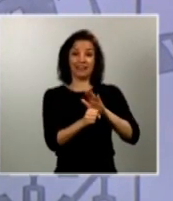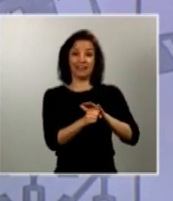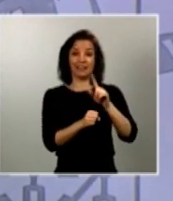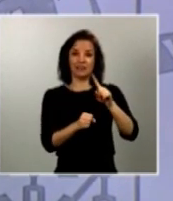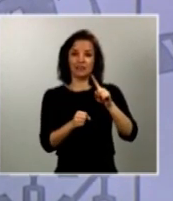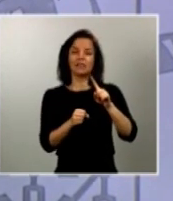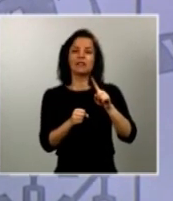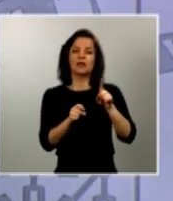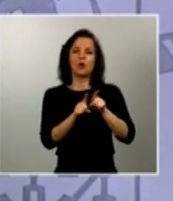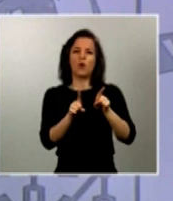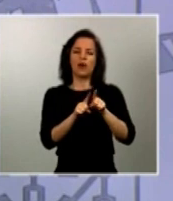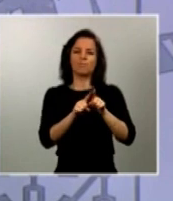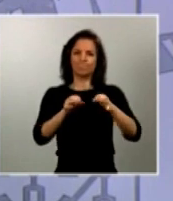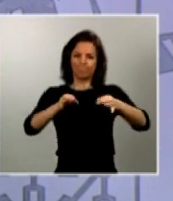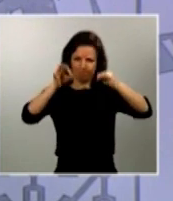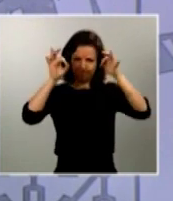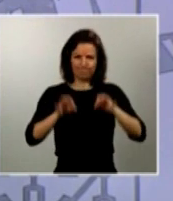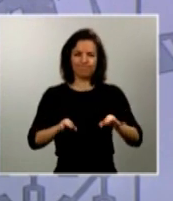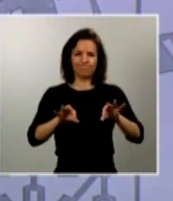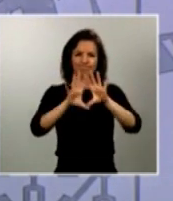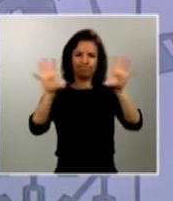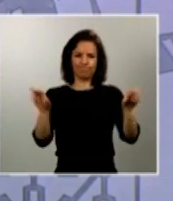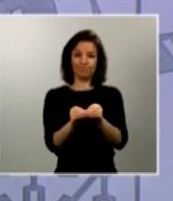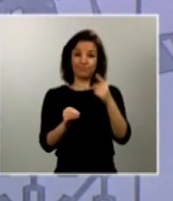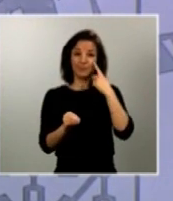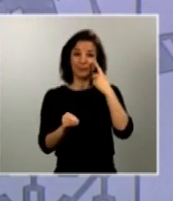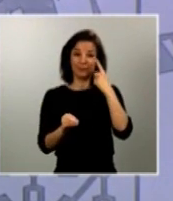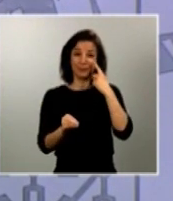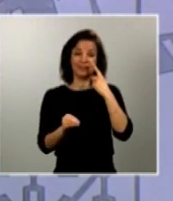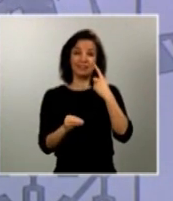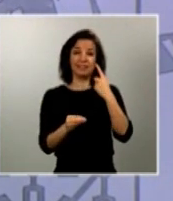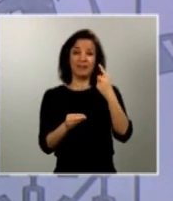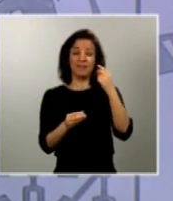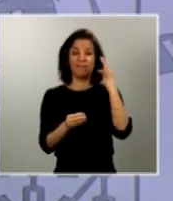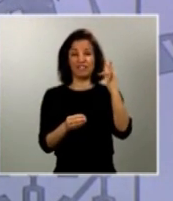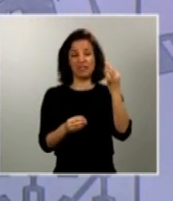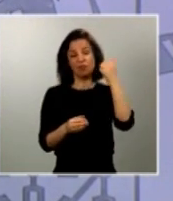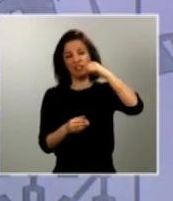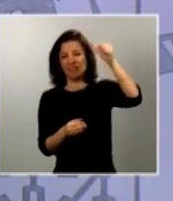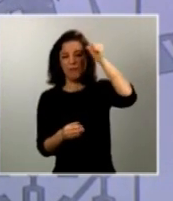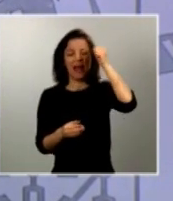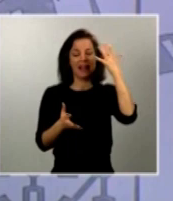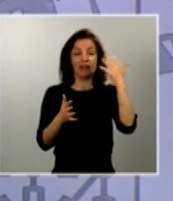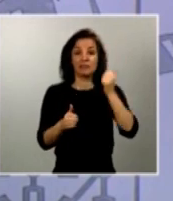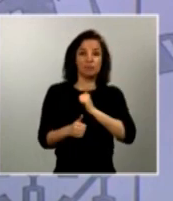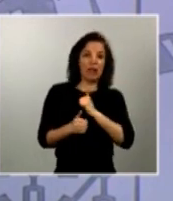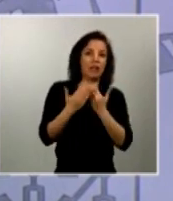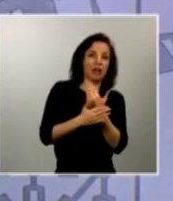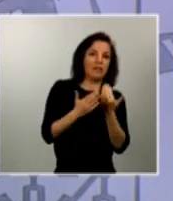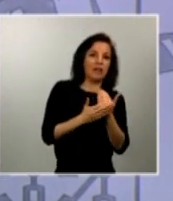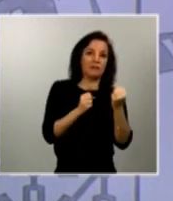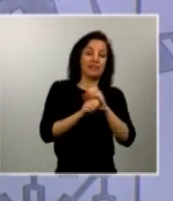que habitualmente vemos en los sesgos de notificación los días festivos pues todo eso ha hecho que el número de casos que tenemos hoy